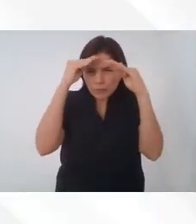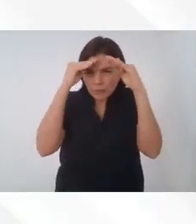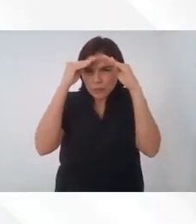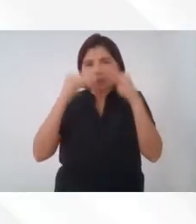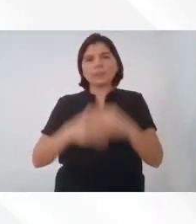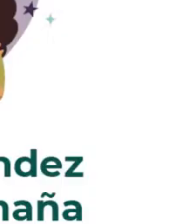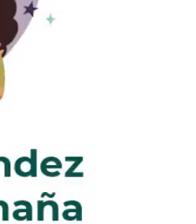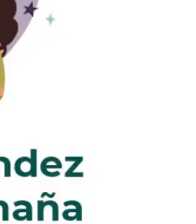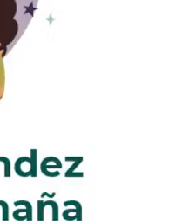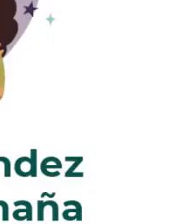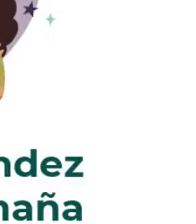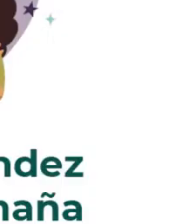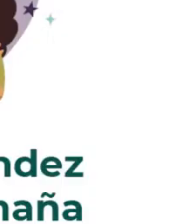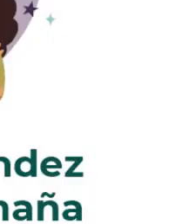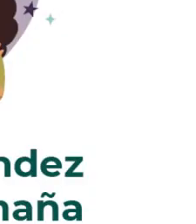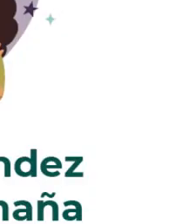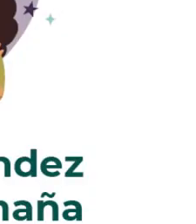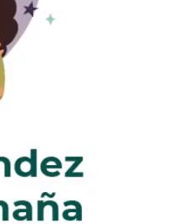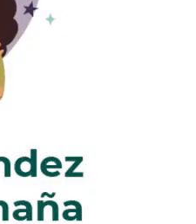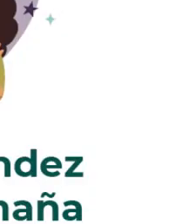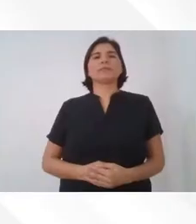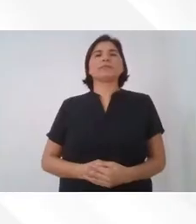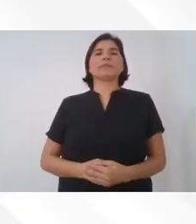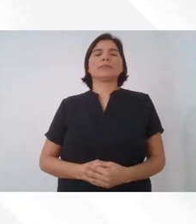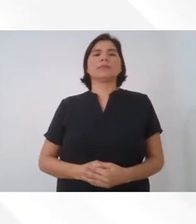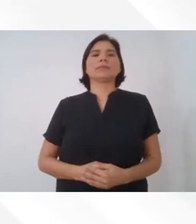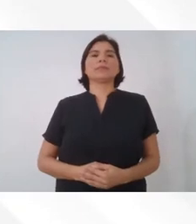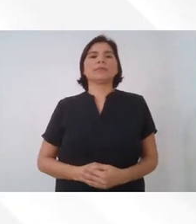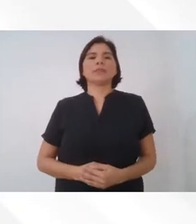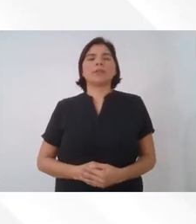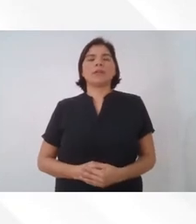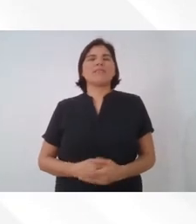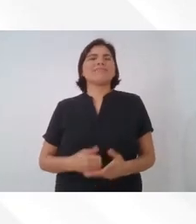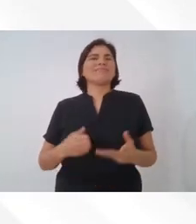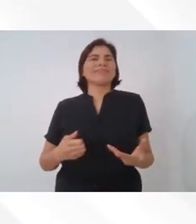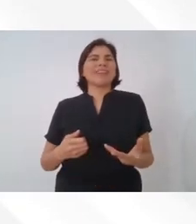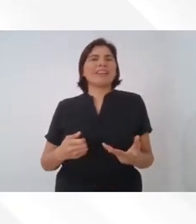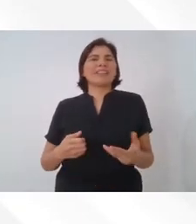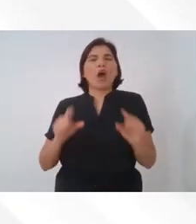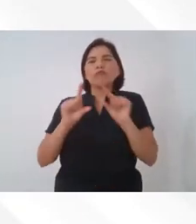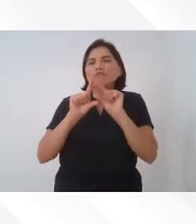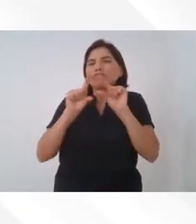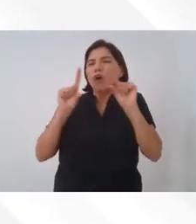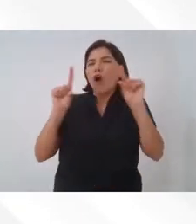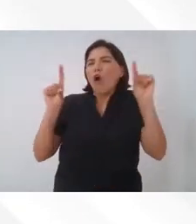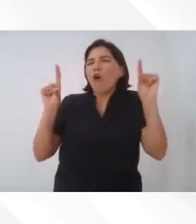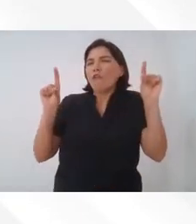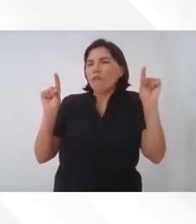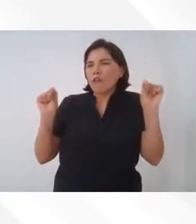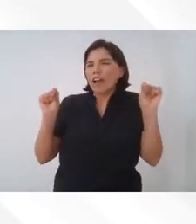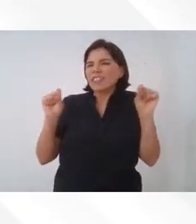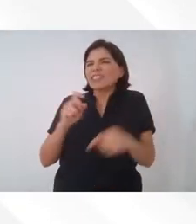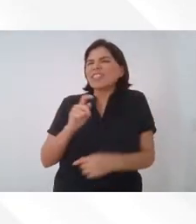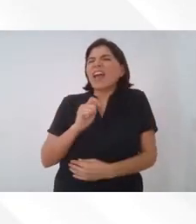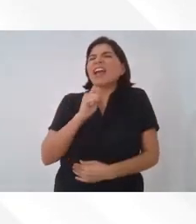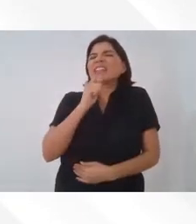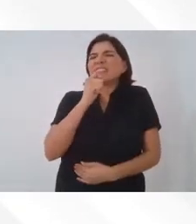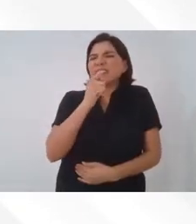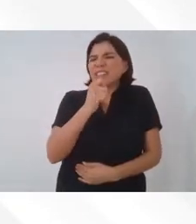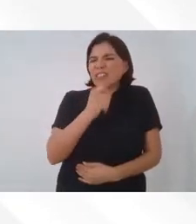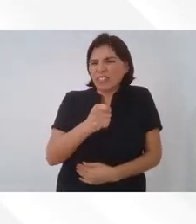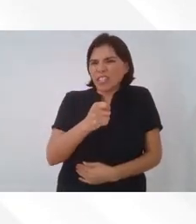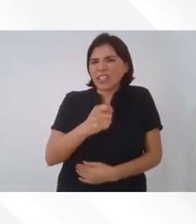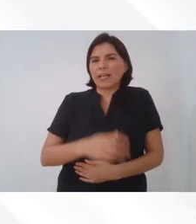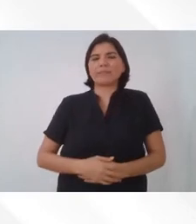¿Qué significa esta frase? ¿Sí? ¿Cómo interpretamos nosotros esta metáfora? Que lo